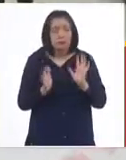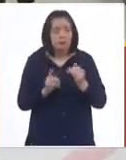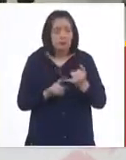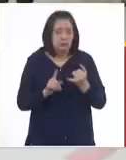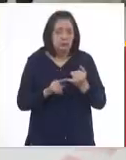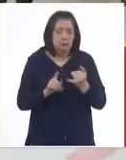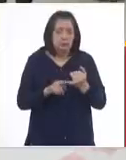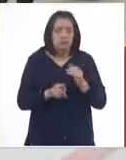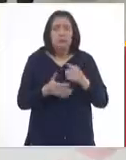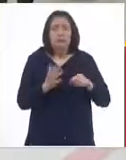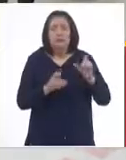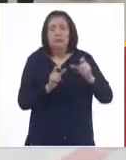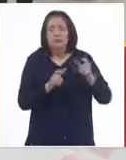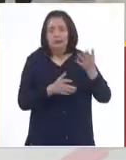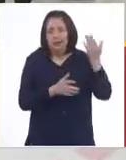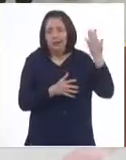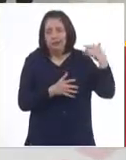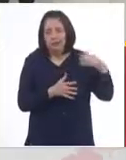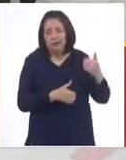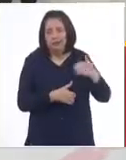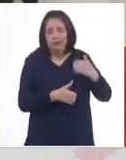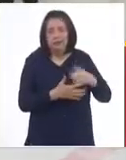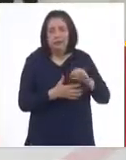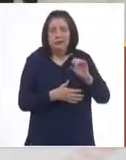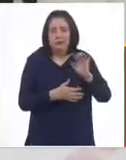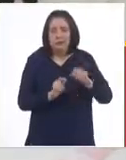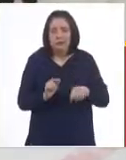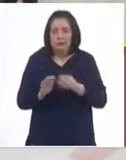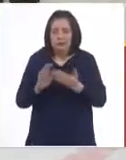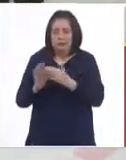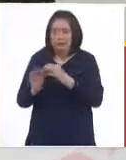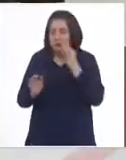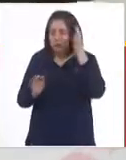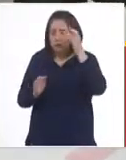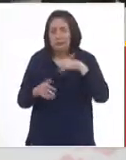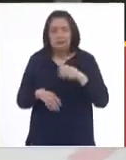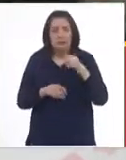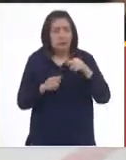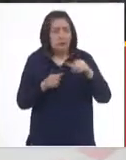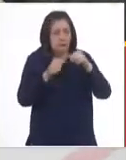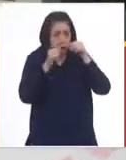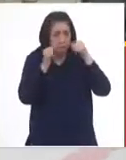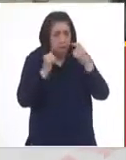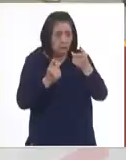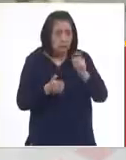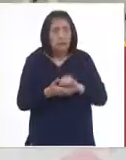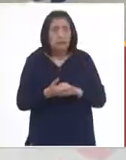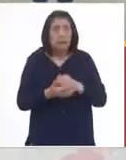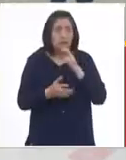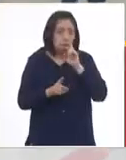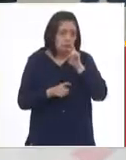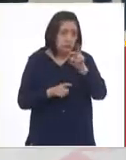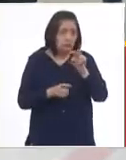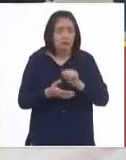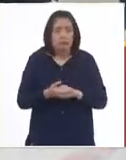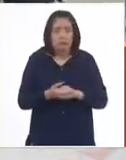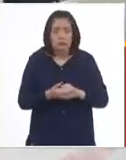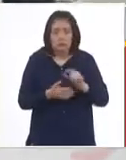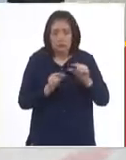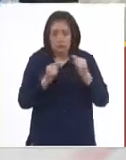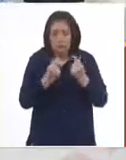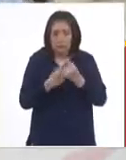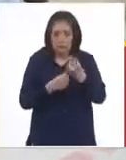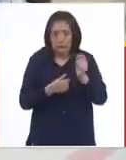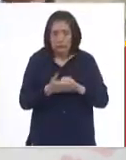veteranos del CENEPA, también han venido delegaciones de pueblos originarios de la Amazonía. Ahí precisamente los vemos, una